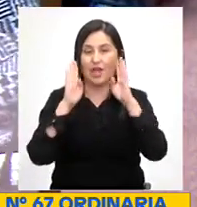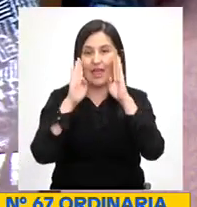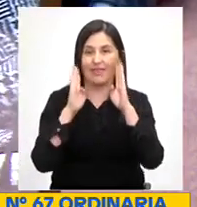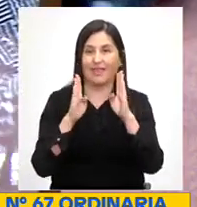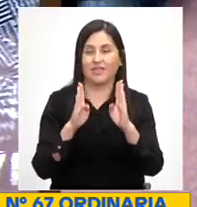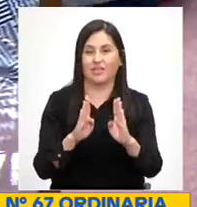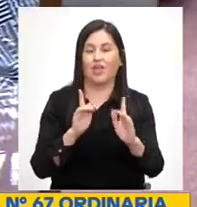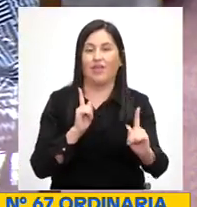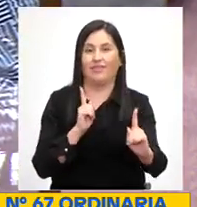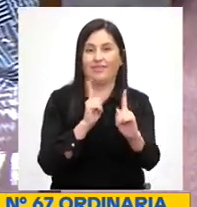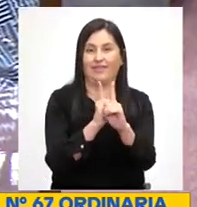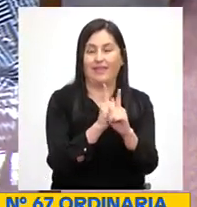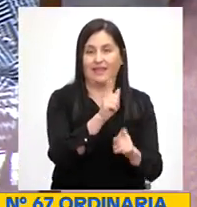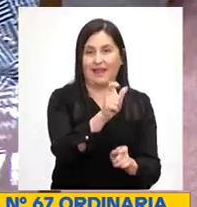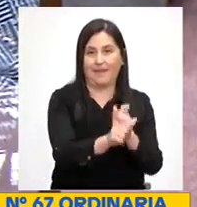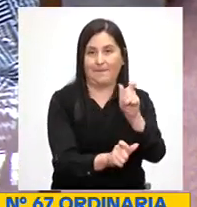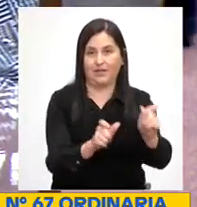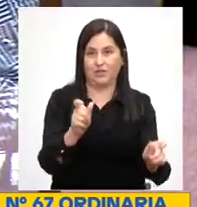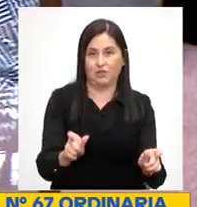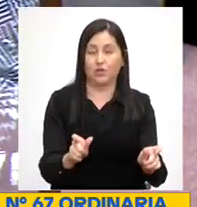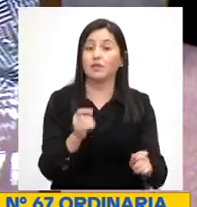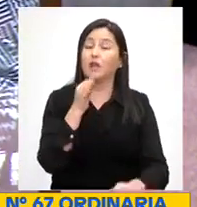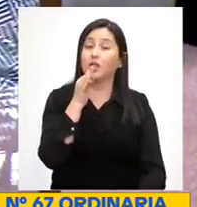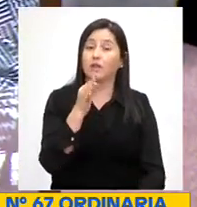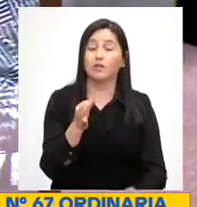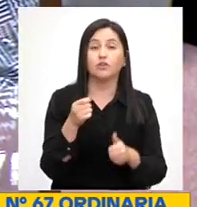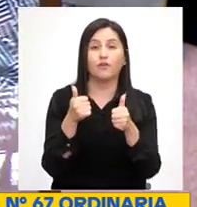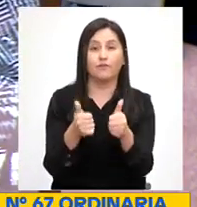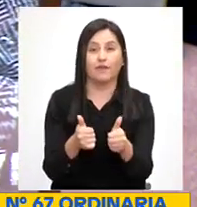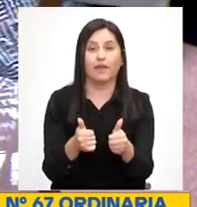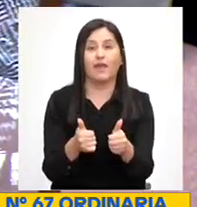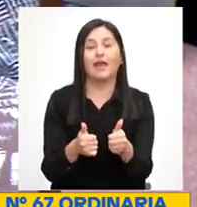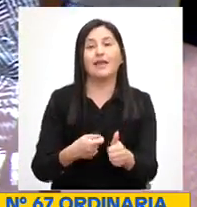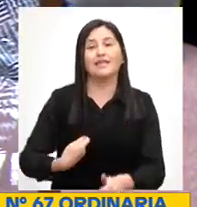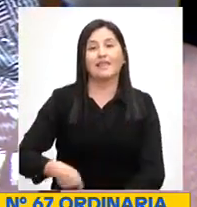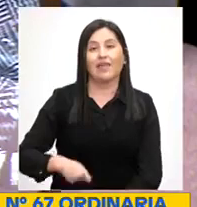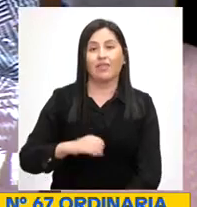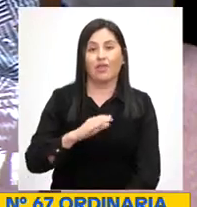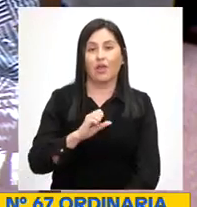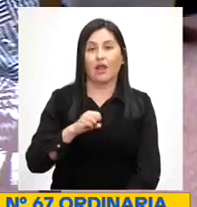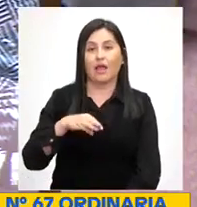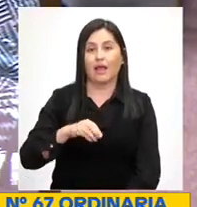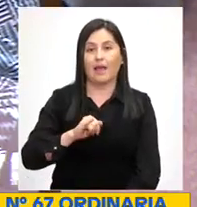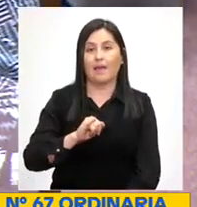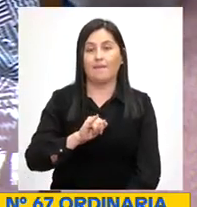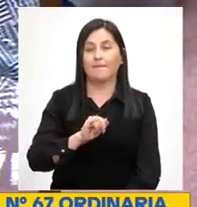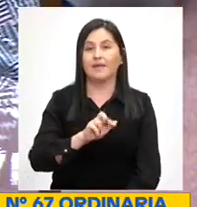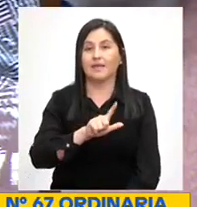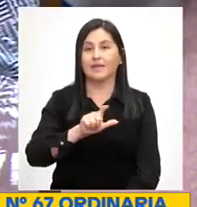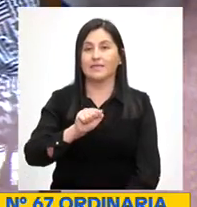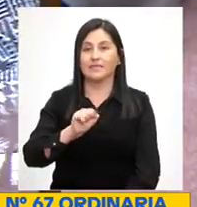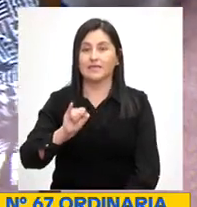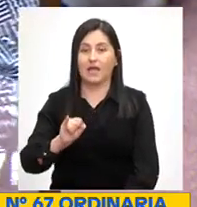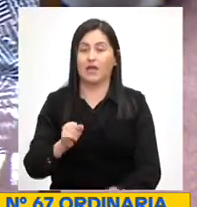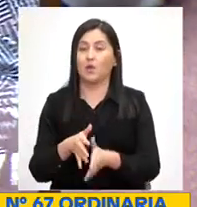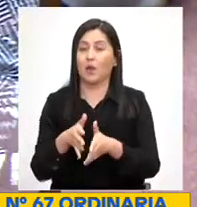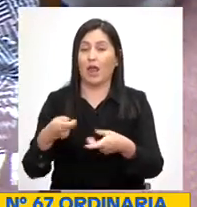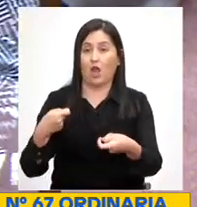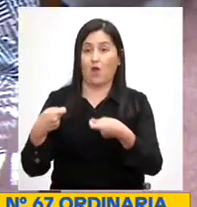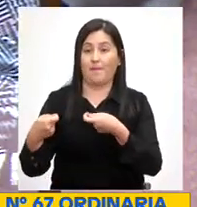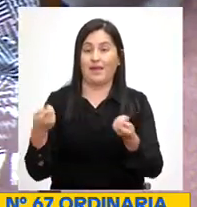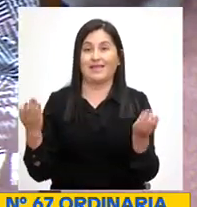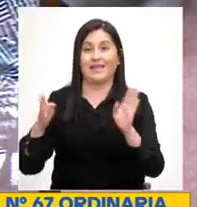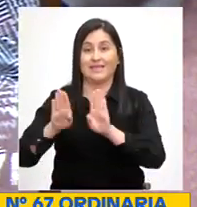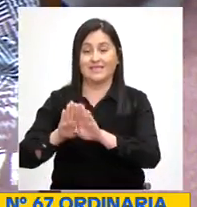directa Al público lo decía muy bien la senadora Fabiola campillay cuando el gran comercio cierra a